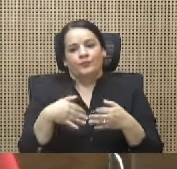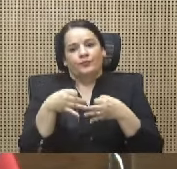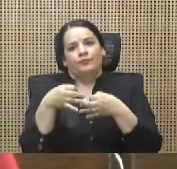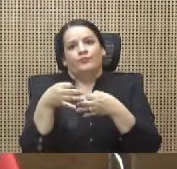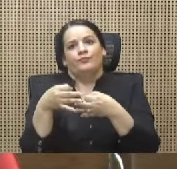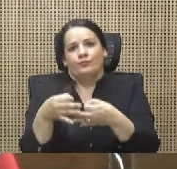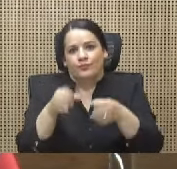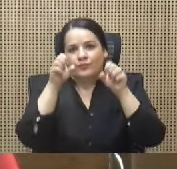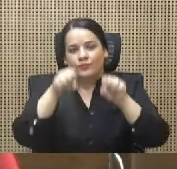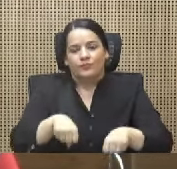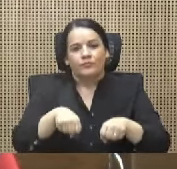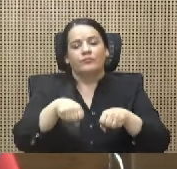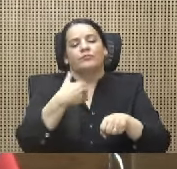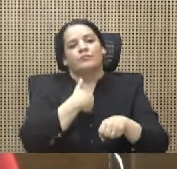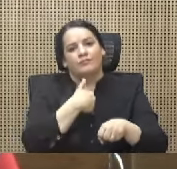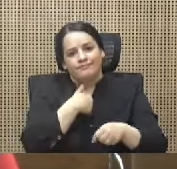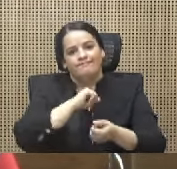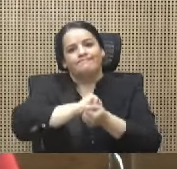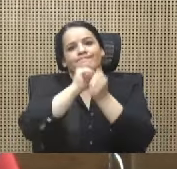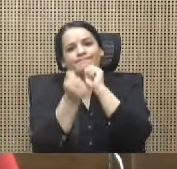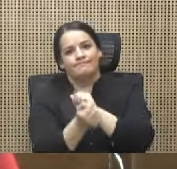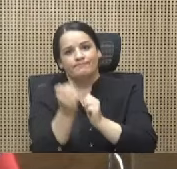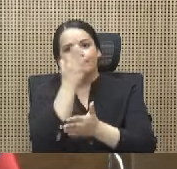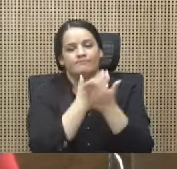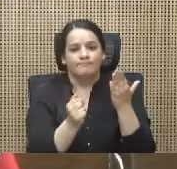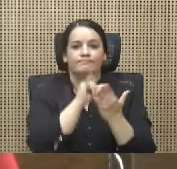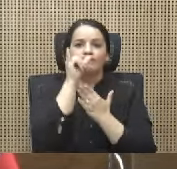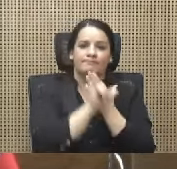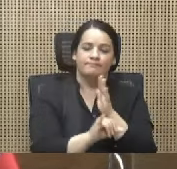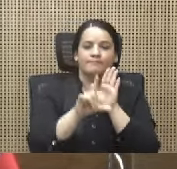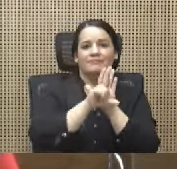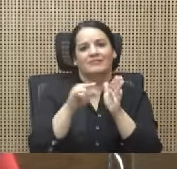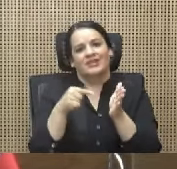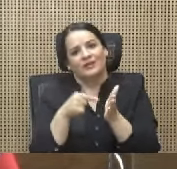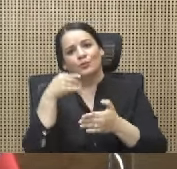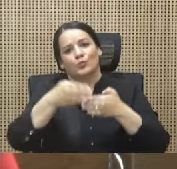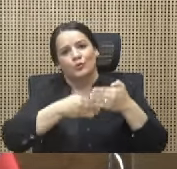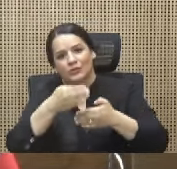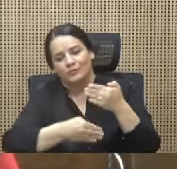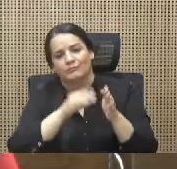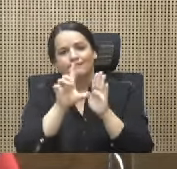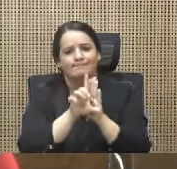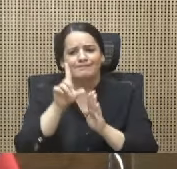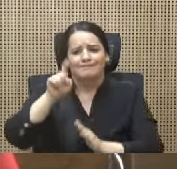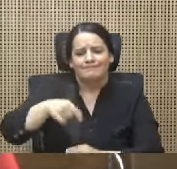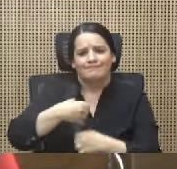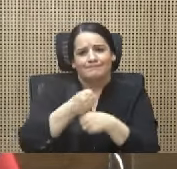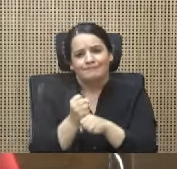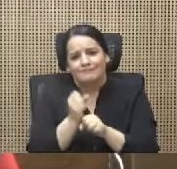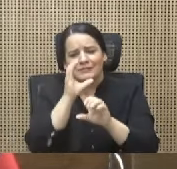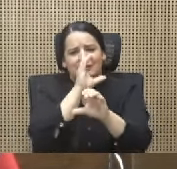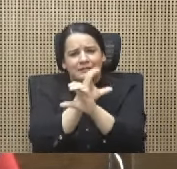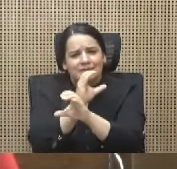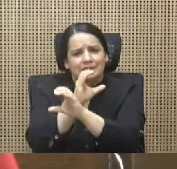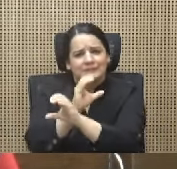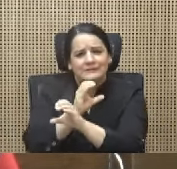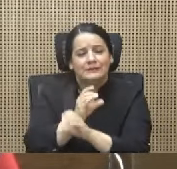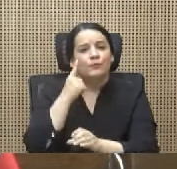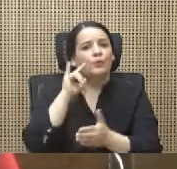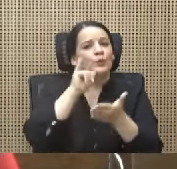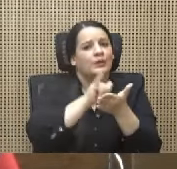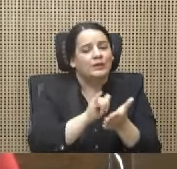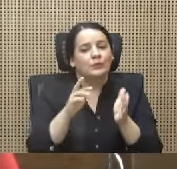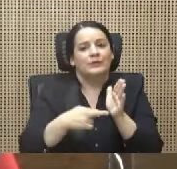para modificar algo en un proyecto de ley, porque ese es el procedimiento legislativo, porque tenemos que hacerlo con cuidado. Y es por esto que